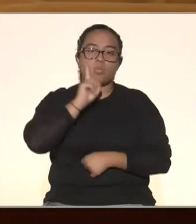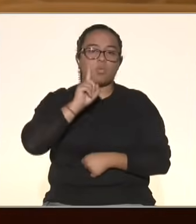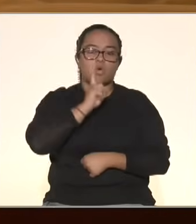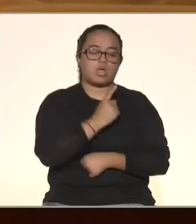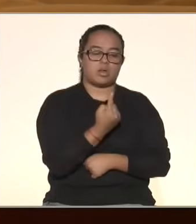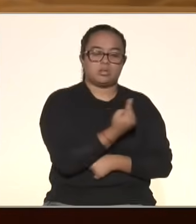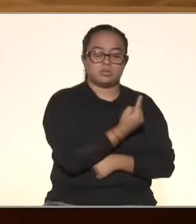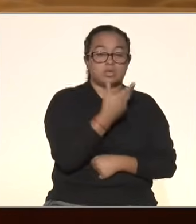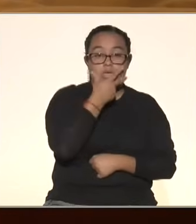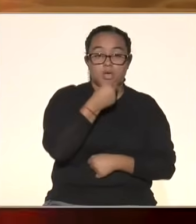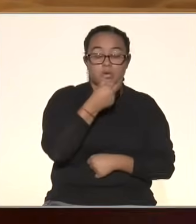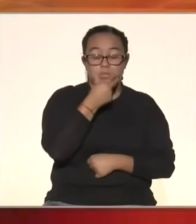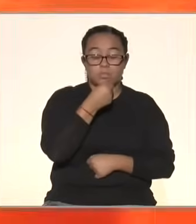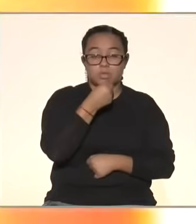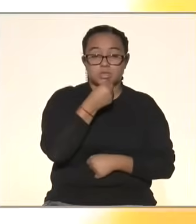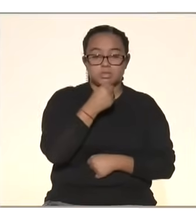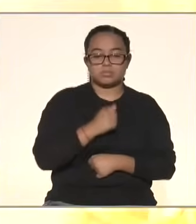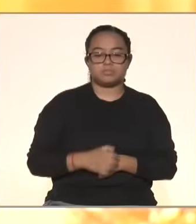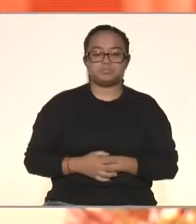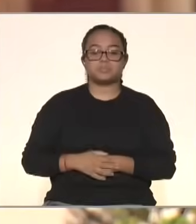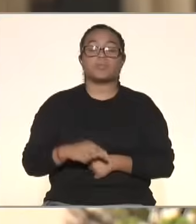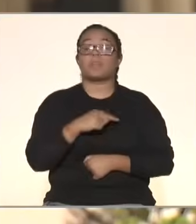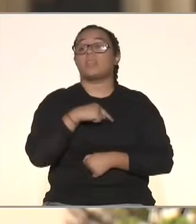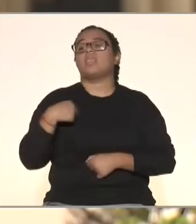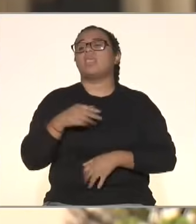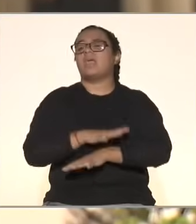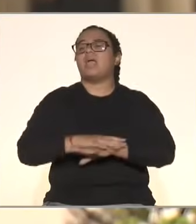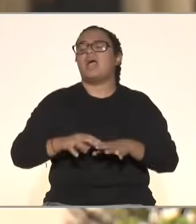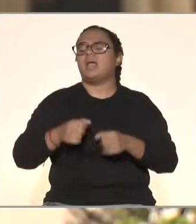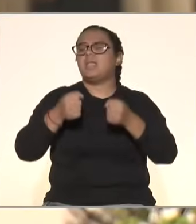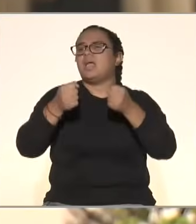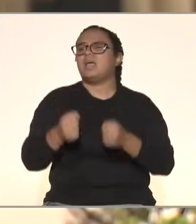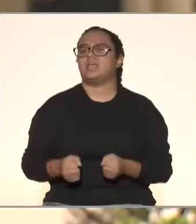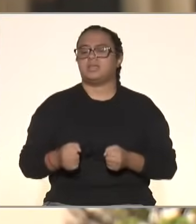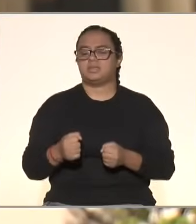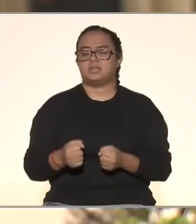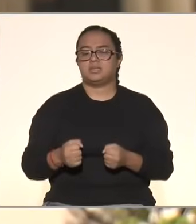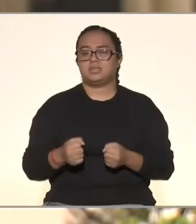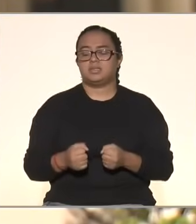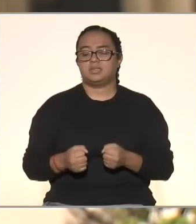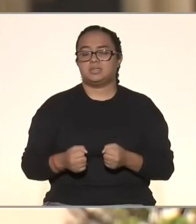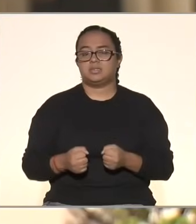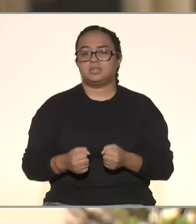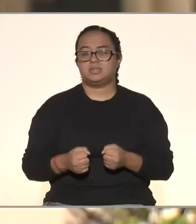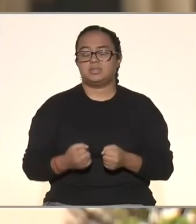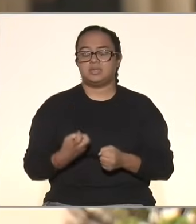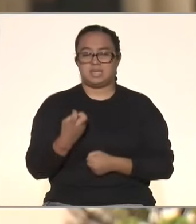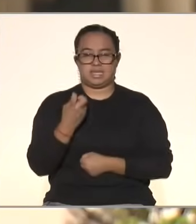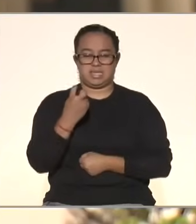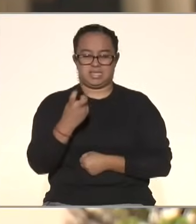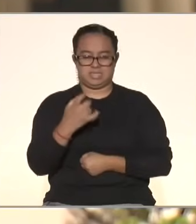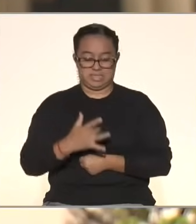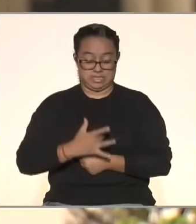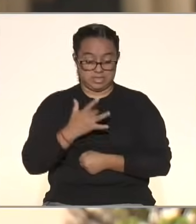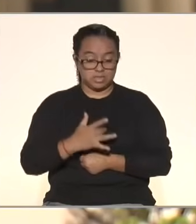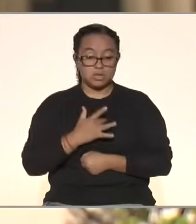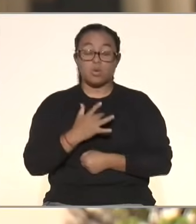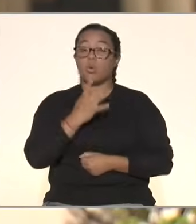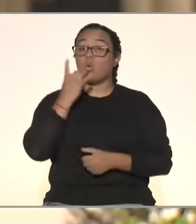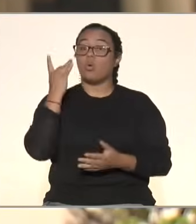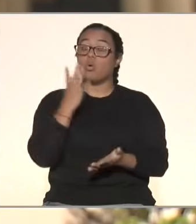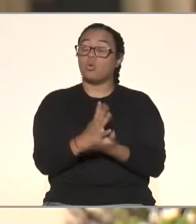en varones. No podemos asegurar todavía de que el afecto o esta afección se debe